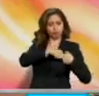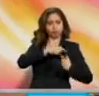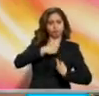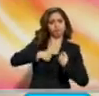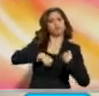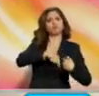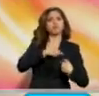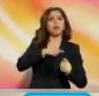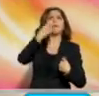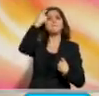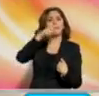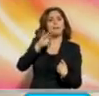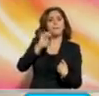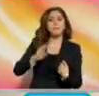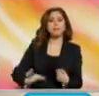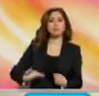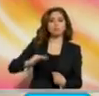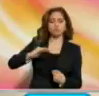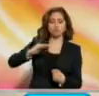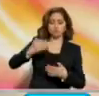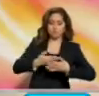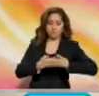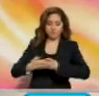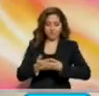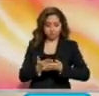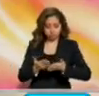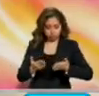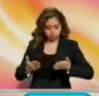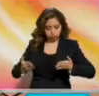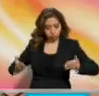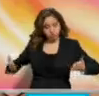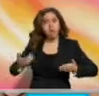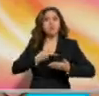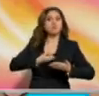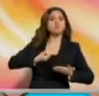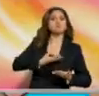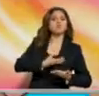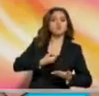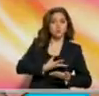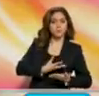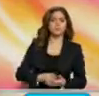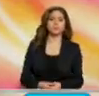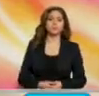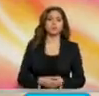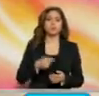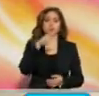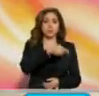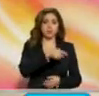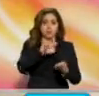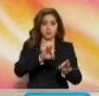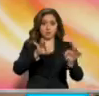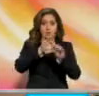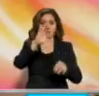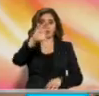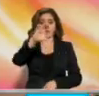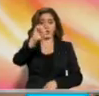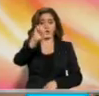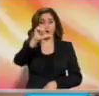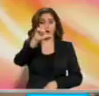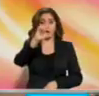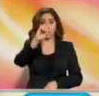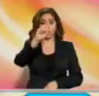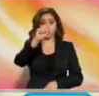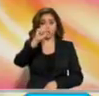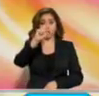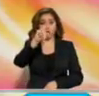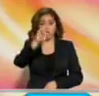esta primera lactancia, esto que se conoce La primera como producción láctea. el calostro, solo es al principio, esto no se mantiene. El